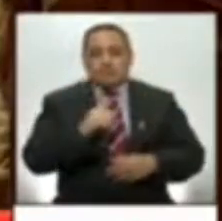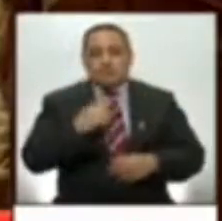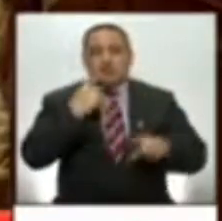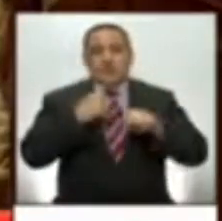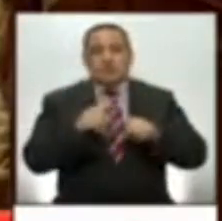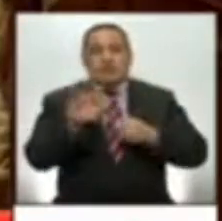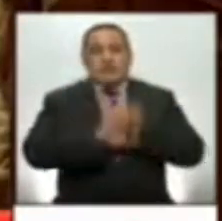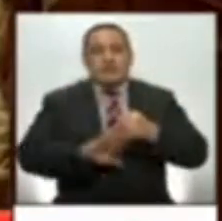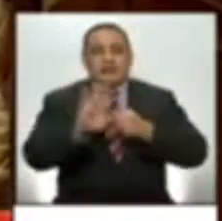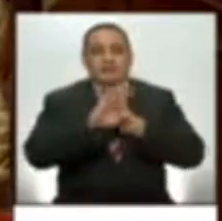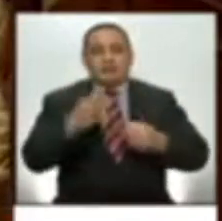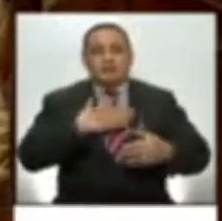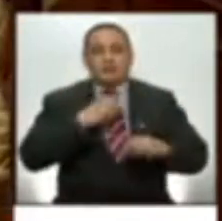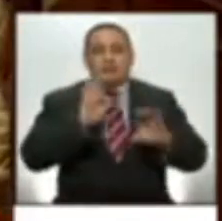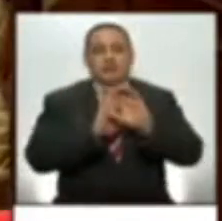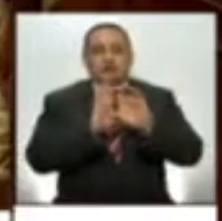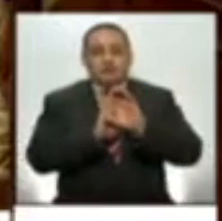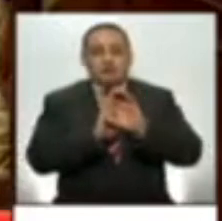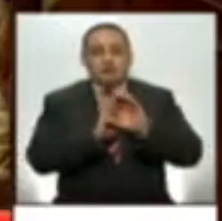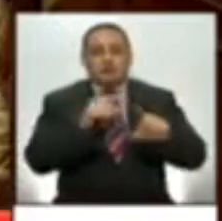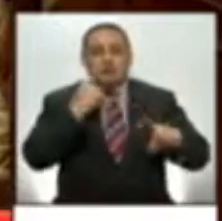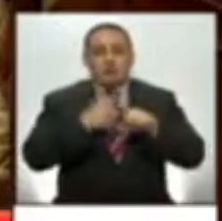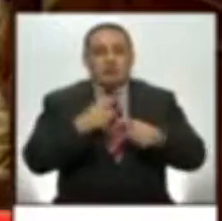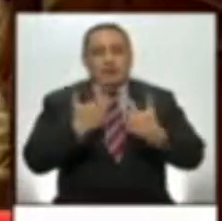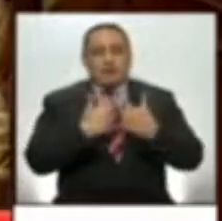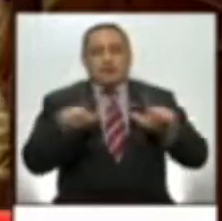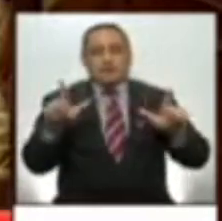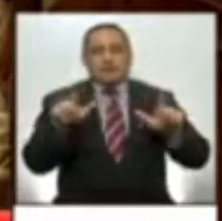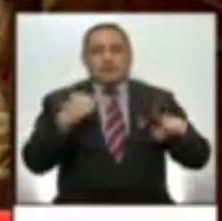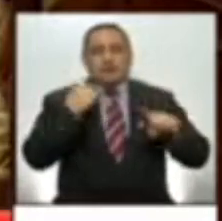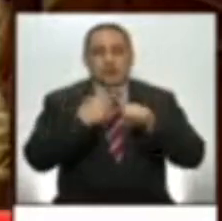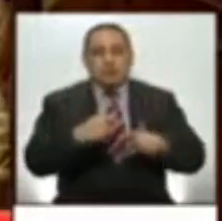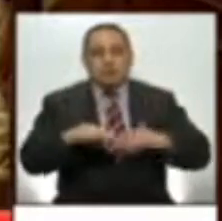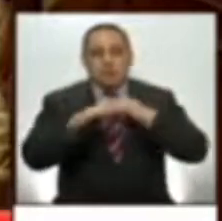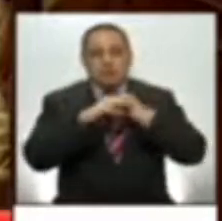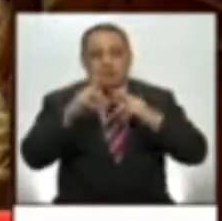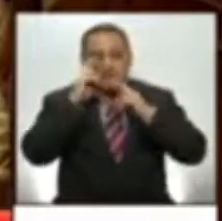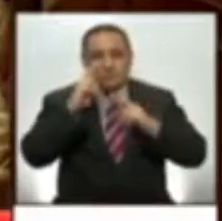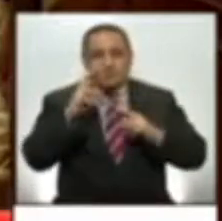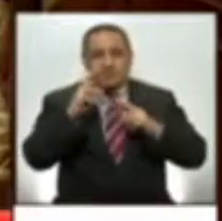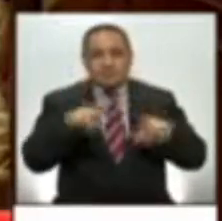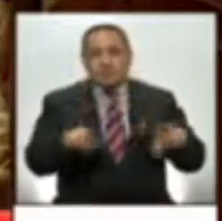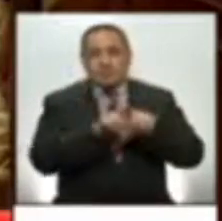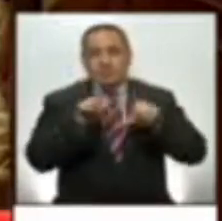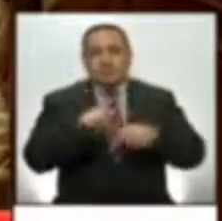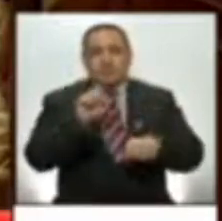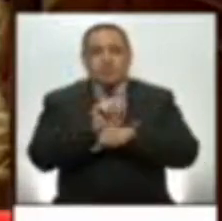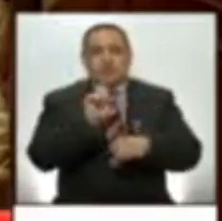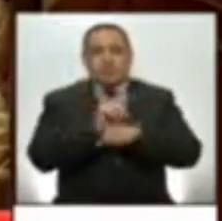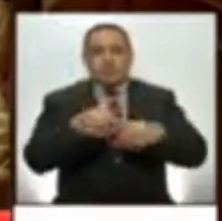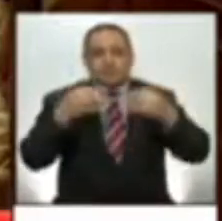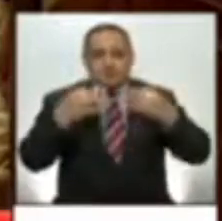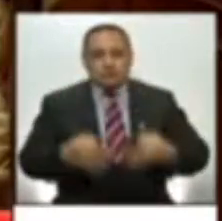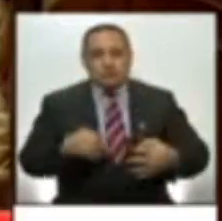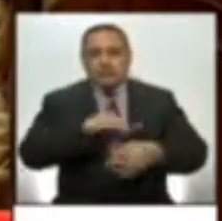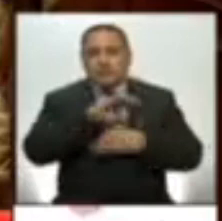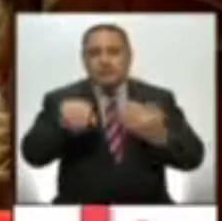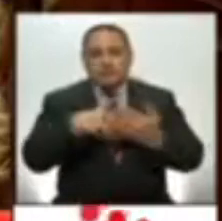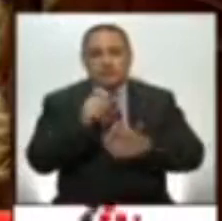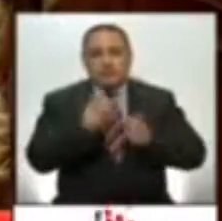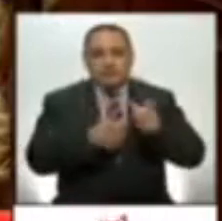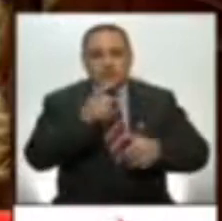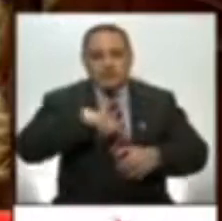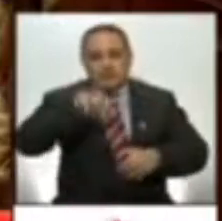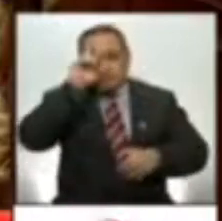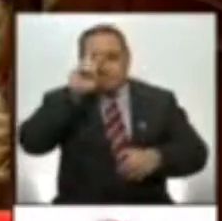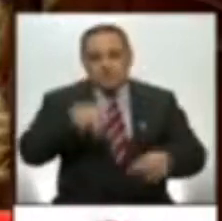la defensa de nuestra Constitución, por la libertad, por la democracia, por una educación de calidad para todos los